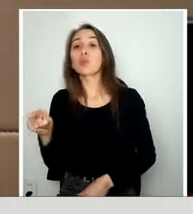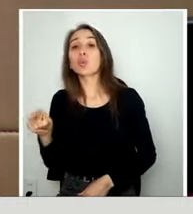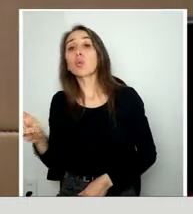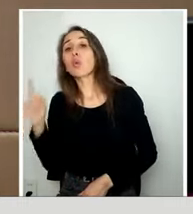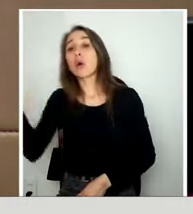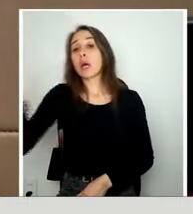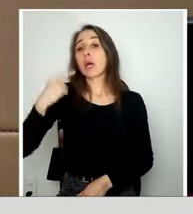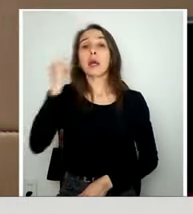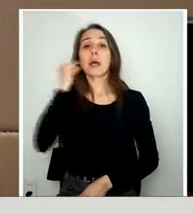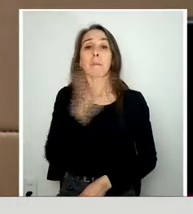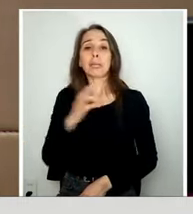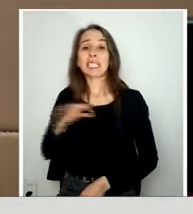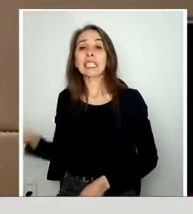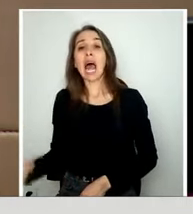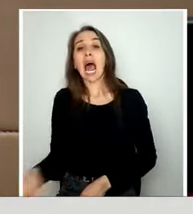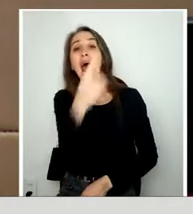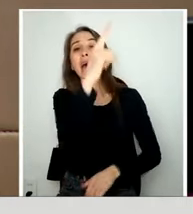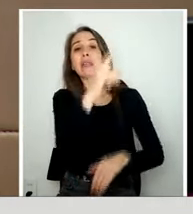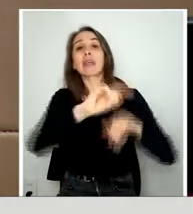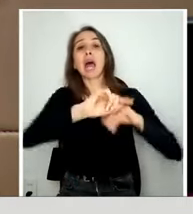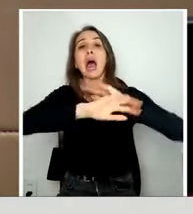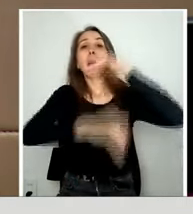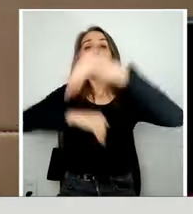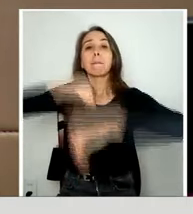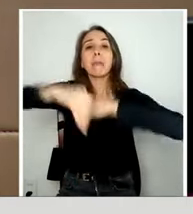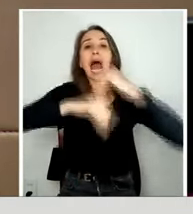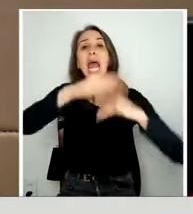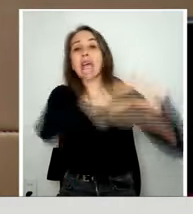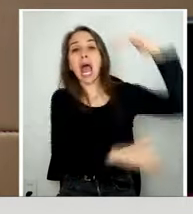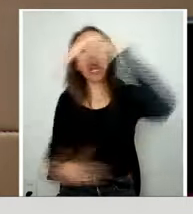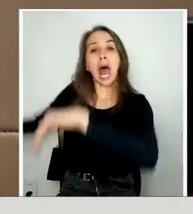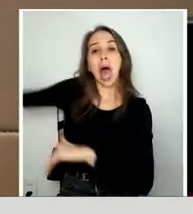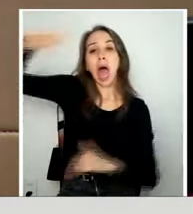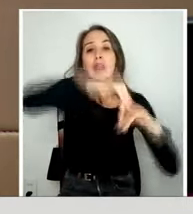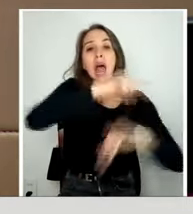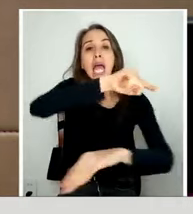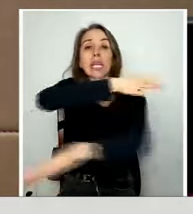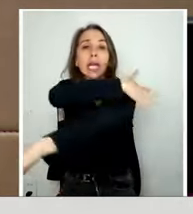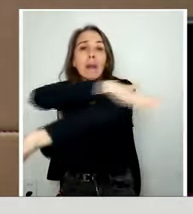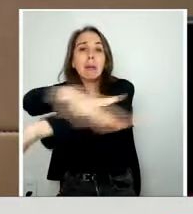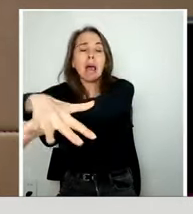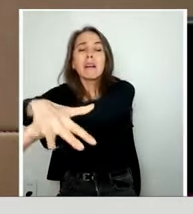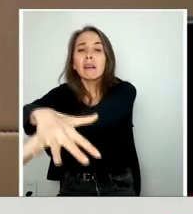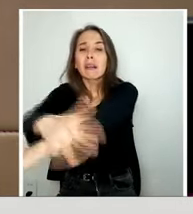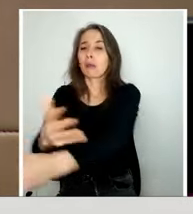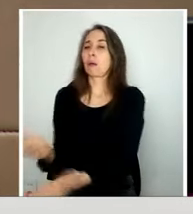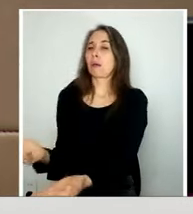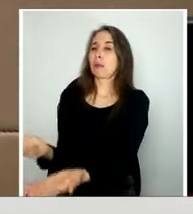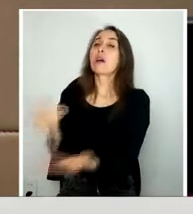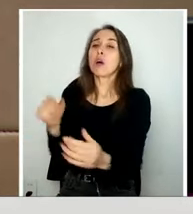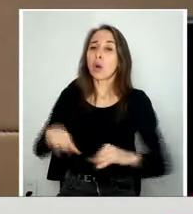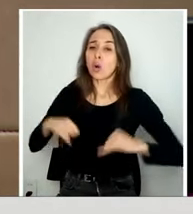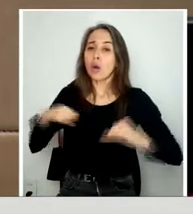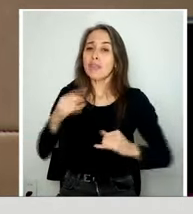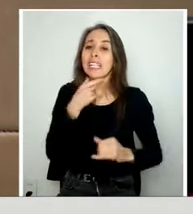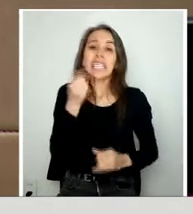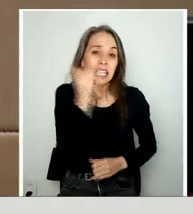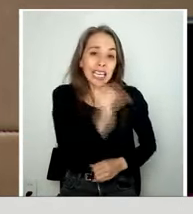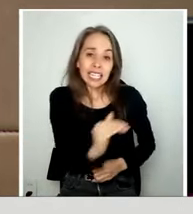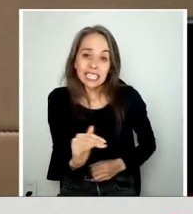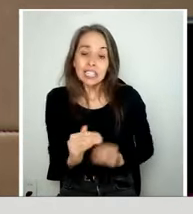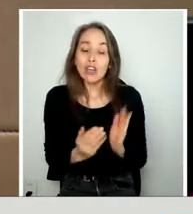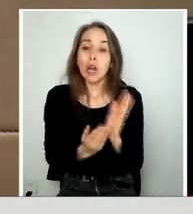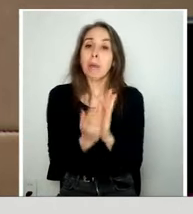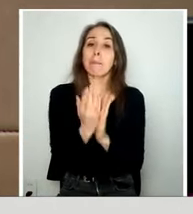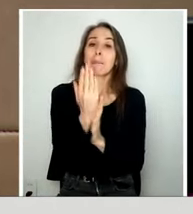fue la respuesta vayan y naden en la playa Entonces cuando queremos efectivamente incentivar a jóvenes que desde en Canadá hacen sus primeras herramientas